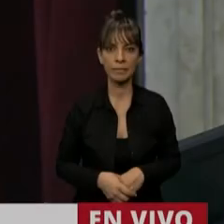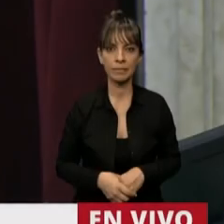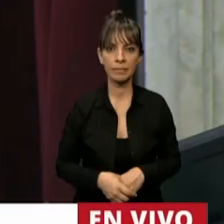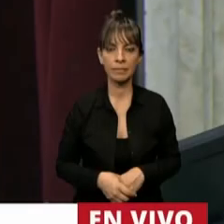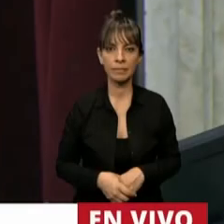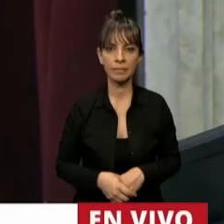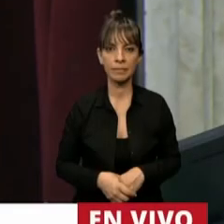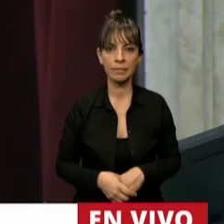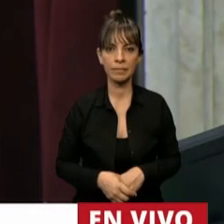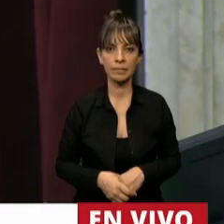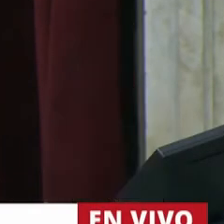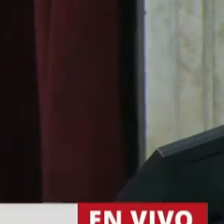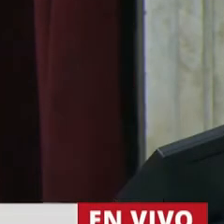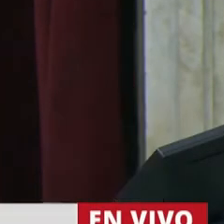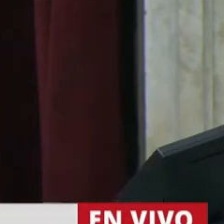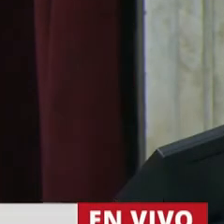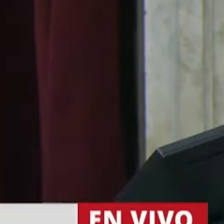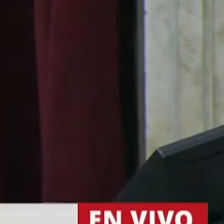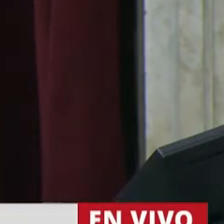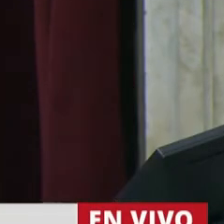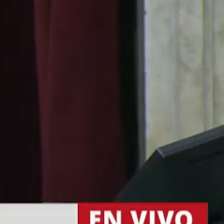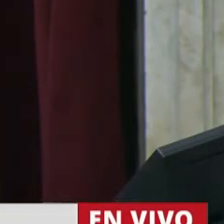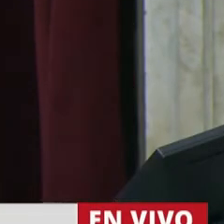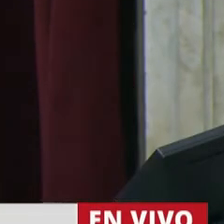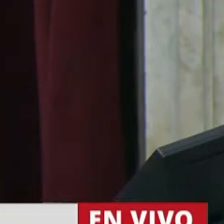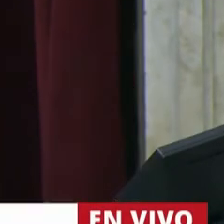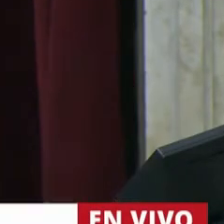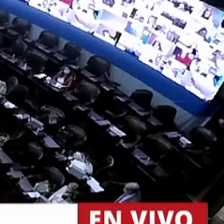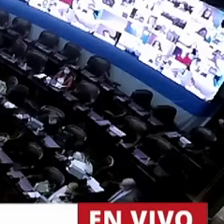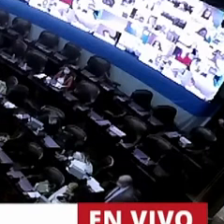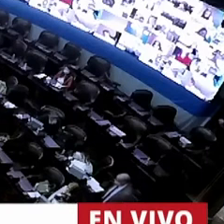Paso de la palabra al diputado Petri Luis Alfonso.